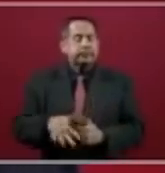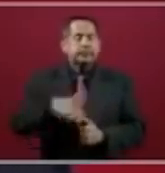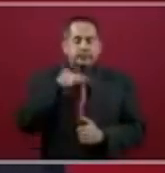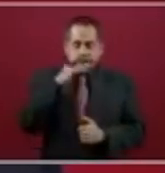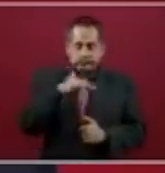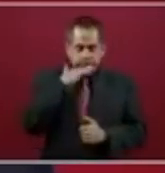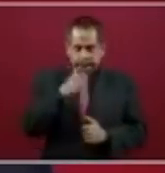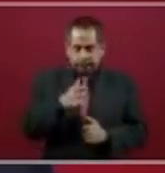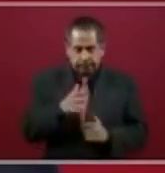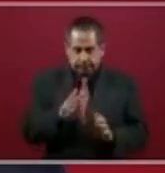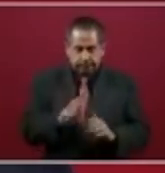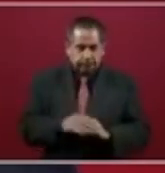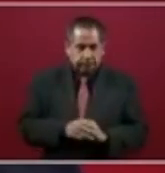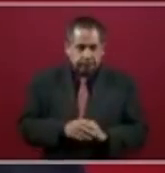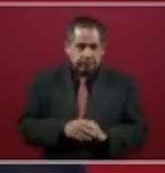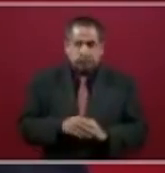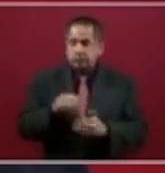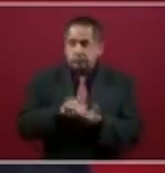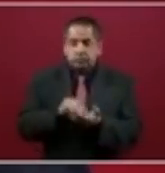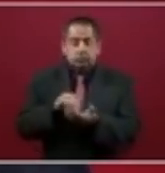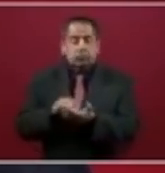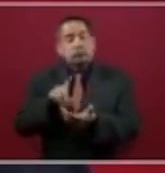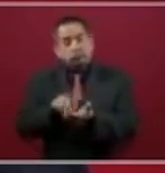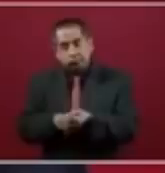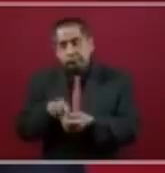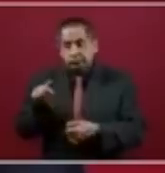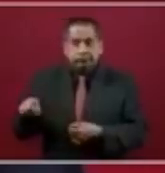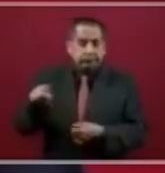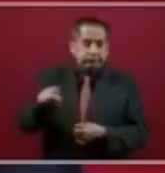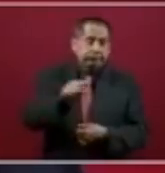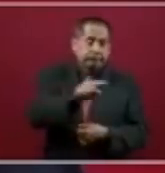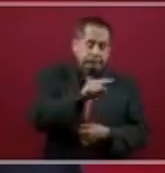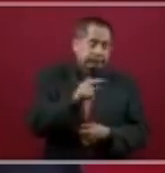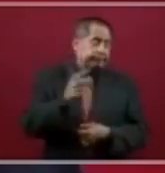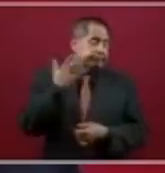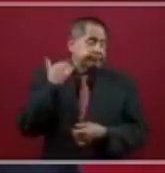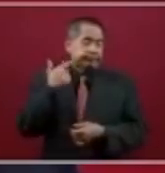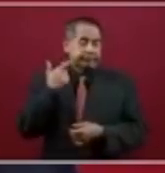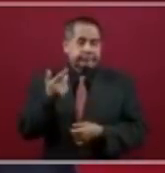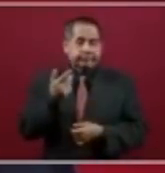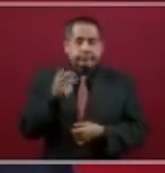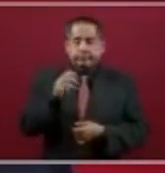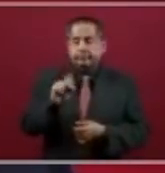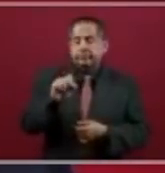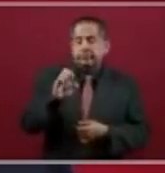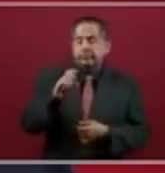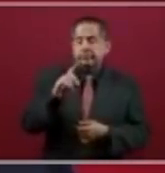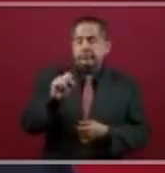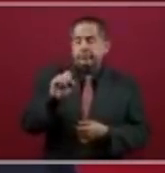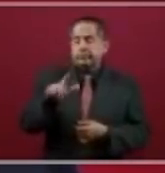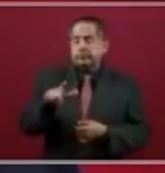corrupción que prevalecía en la Secretaría de Desarrollo Social,